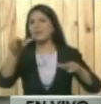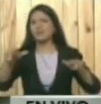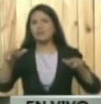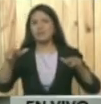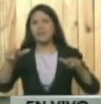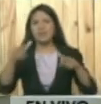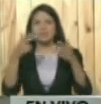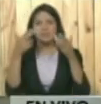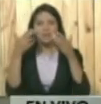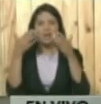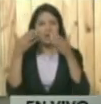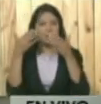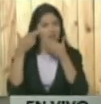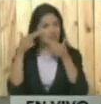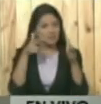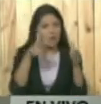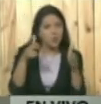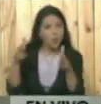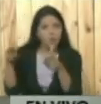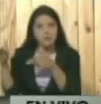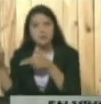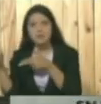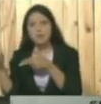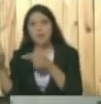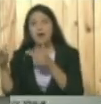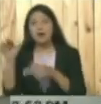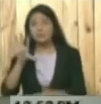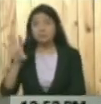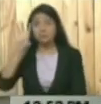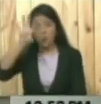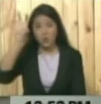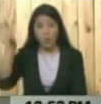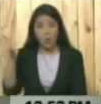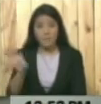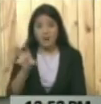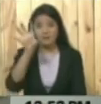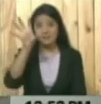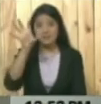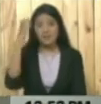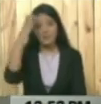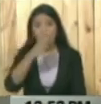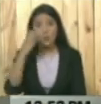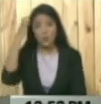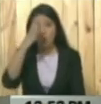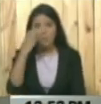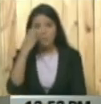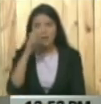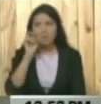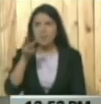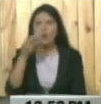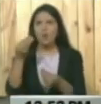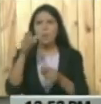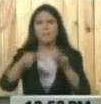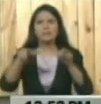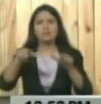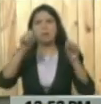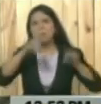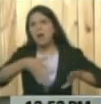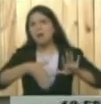del terrorismo, la crisis del Mediterráneo, la crisis de Europa.